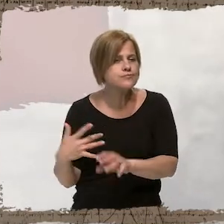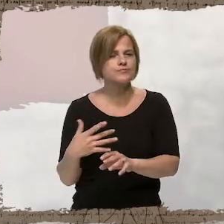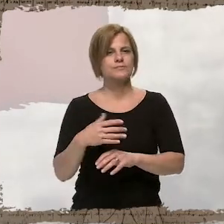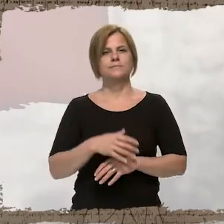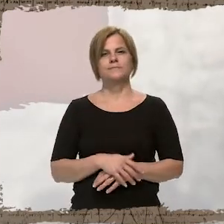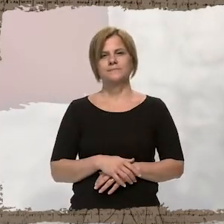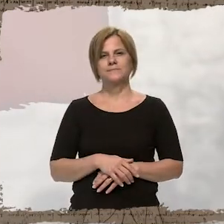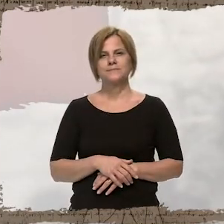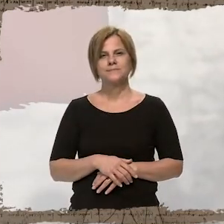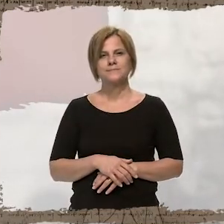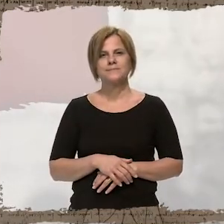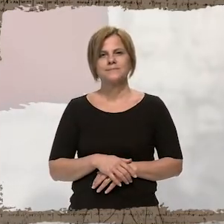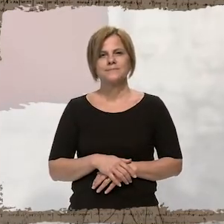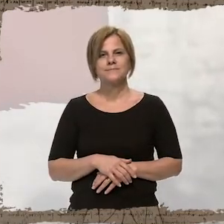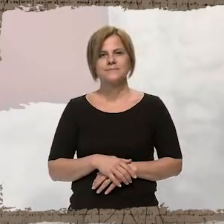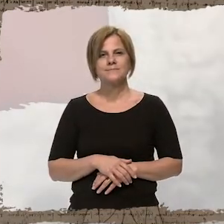historia